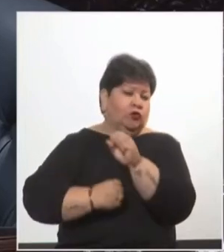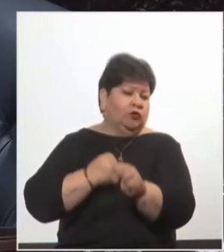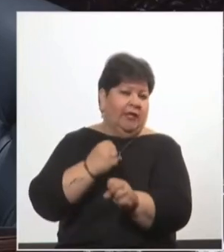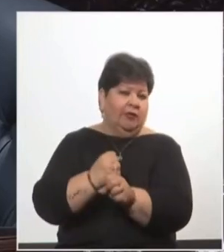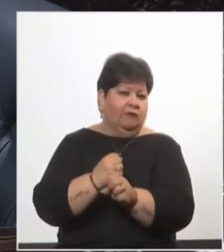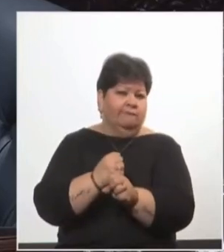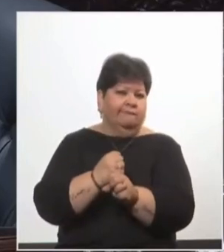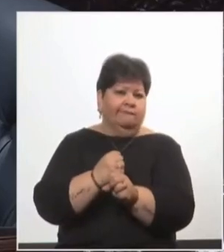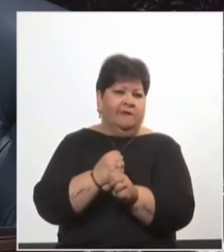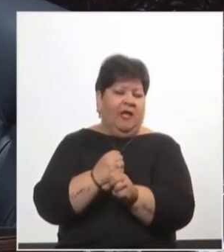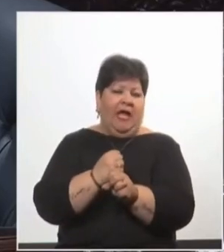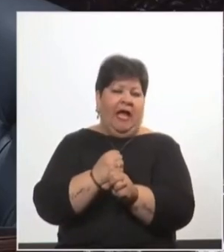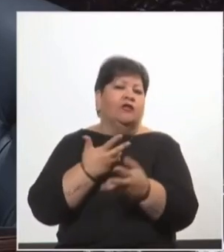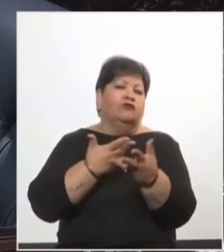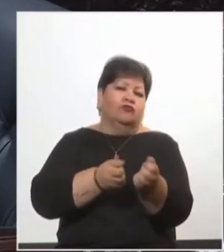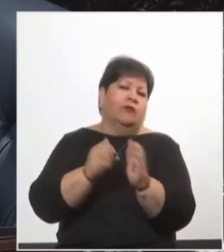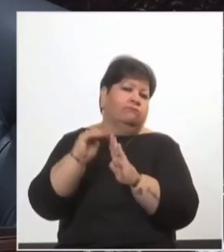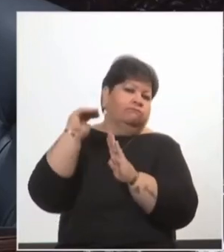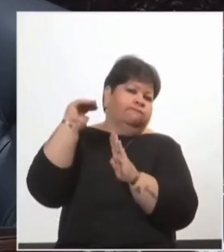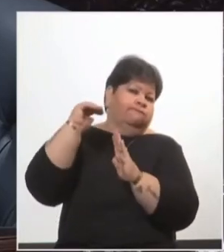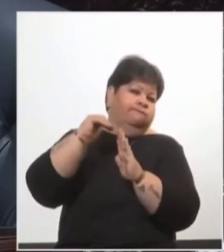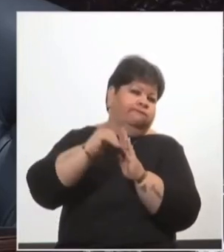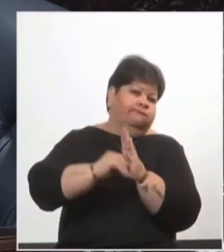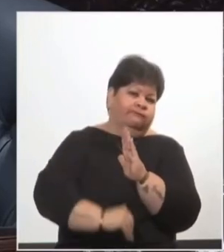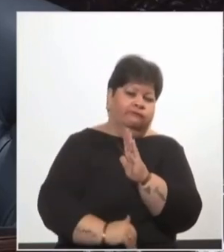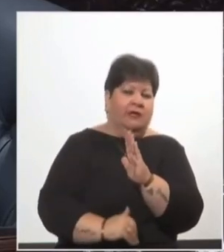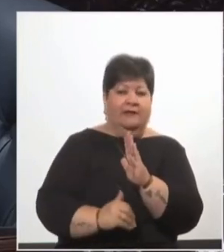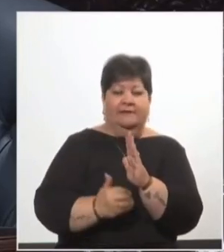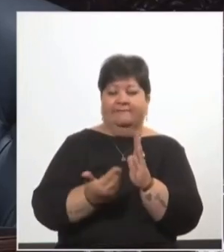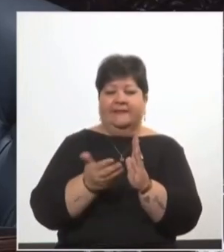va cayendo. Eso es indiscutible.